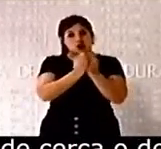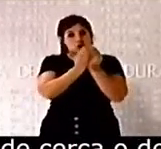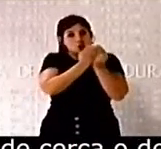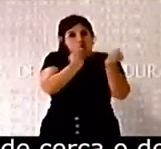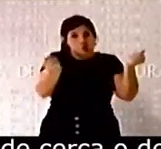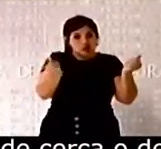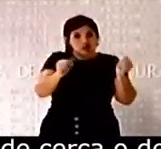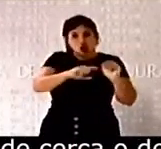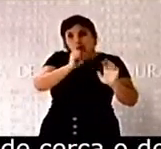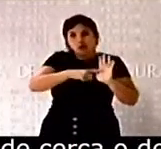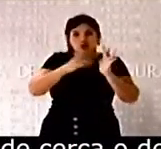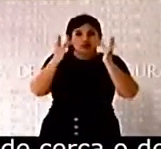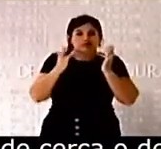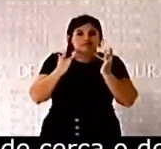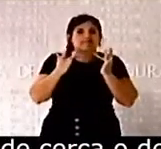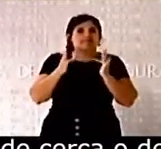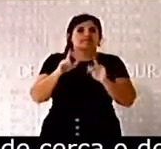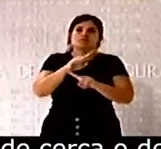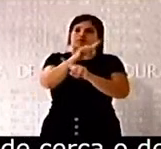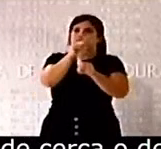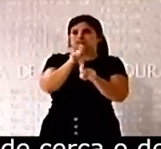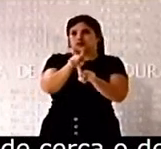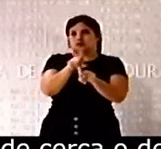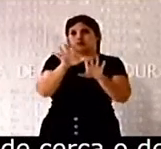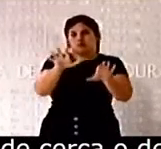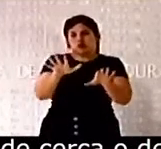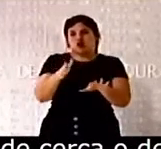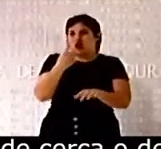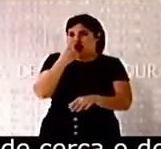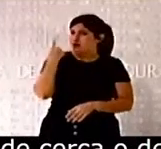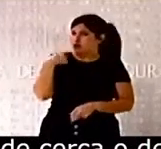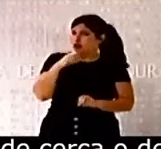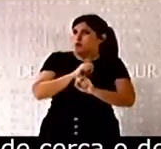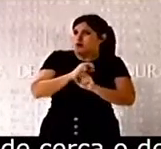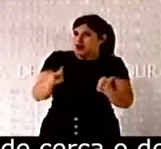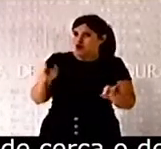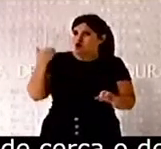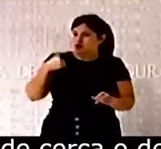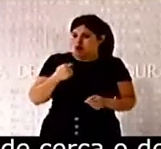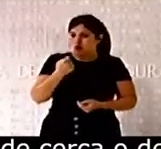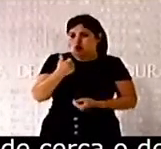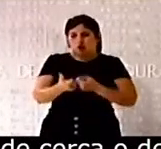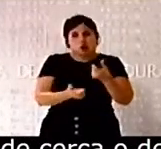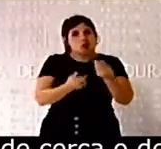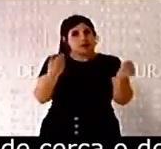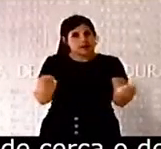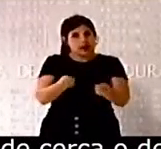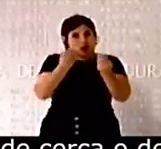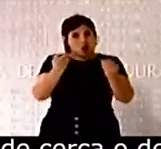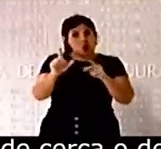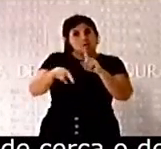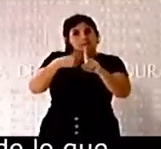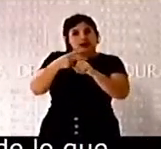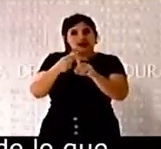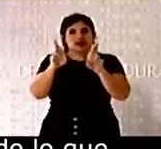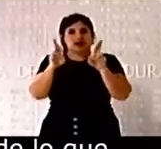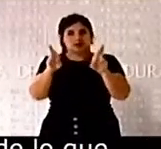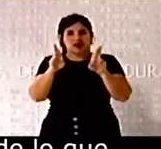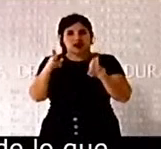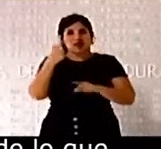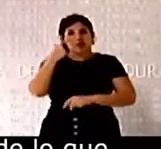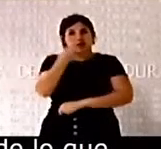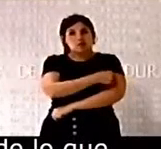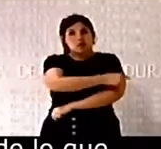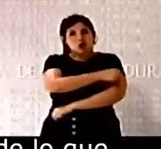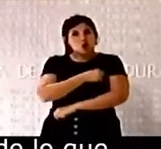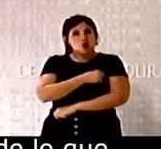luego está más cerca que estábamos el año pasado por esta fecha y, desde luego, con la esperanza de la vacuna, lo que hay que coger